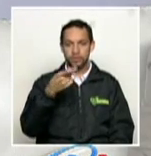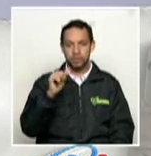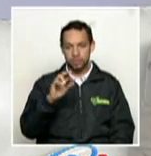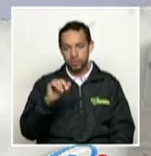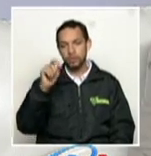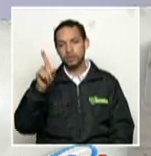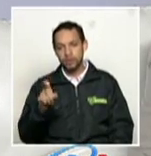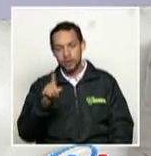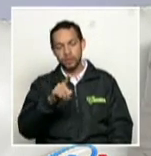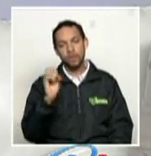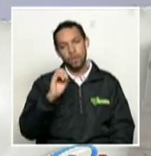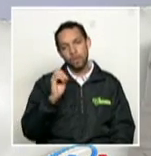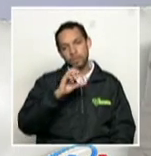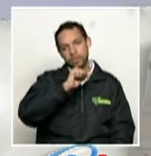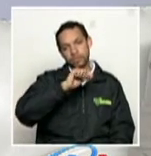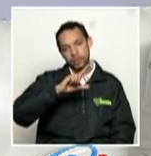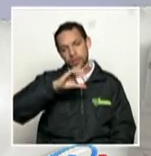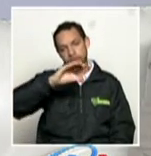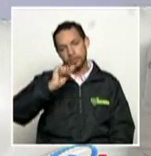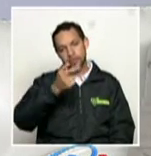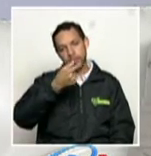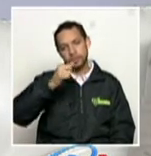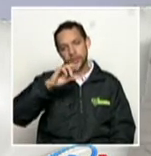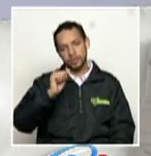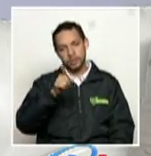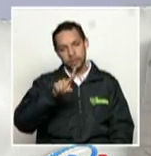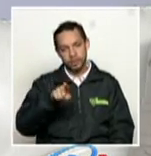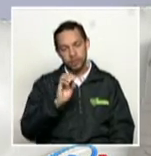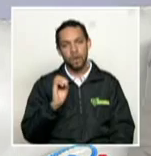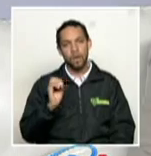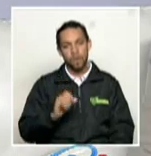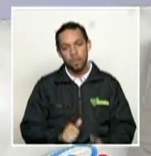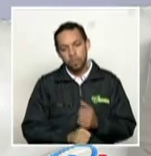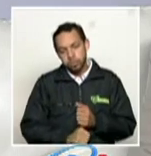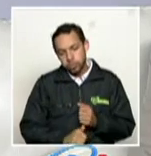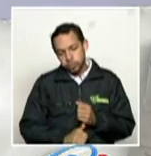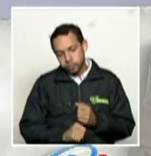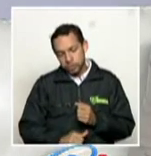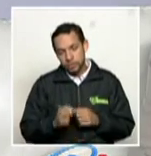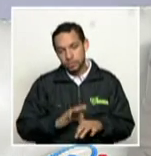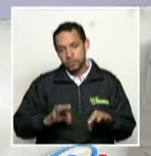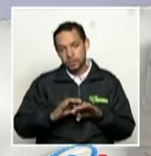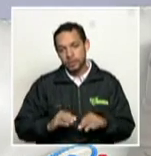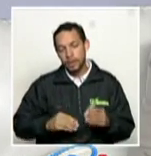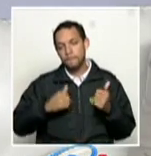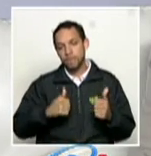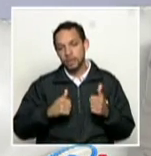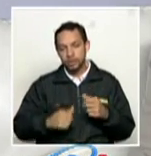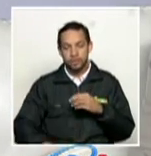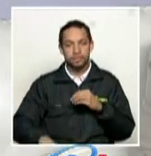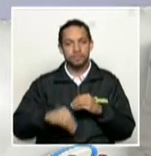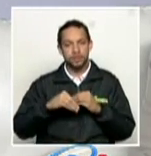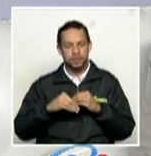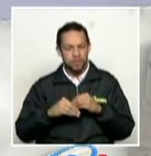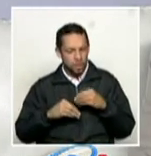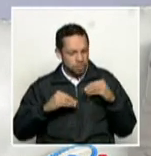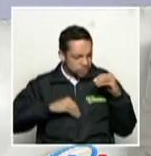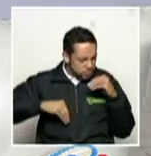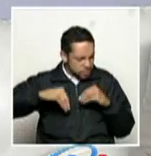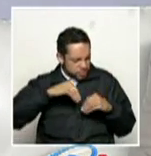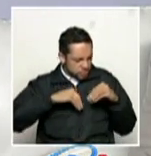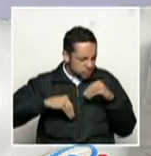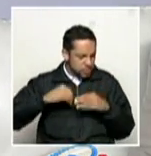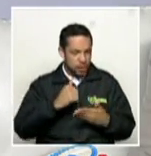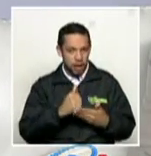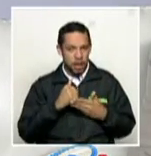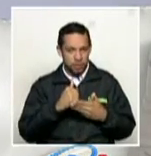el alcagras en la noche se ayuda con cromiosin, dar bien del cuerpo, hacerse los enemas. Usted debería hacerse, hay mucho, mucho que se